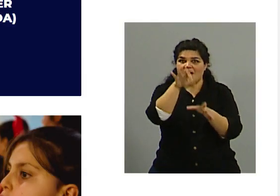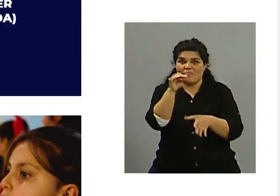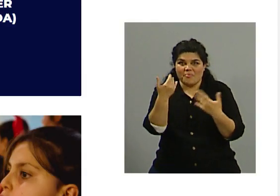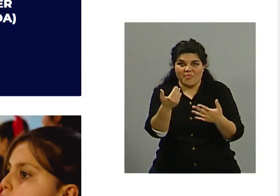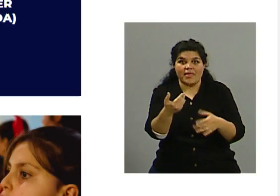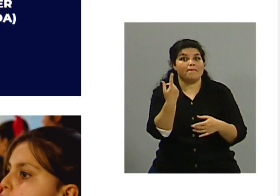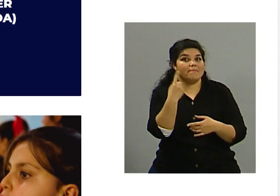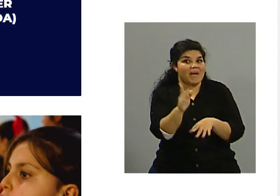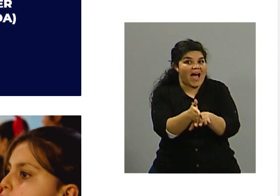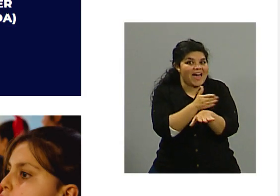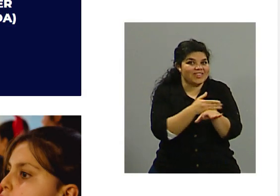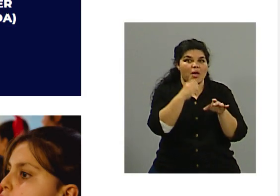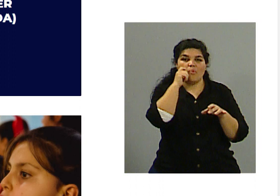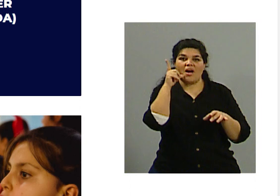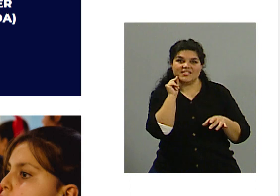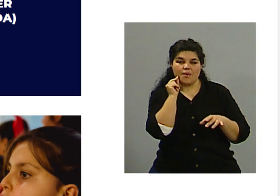mandar un WhatsApp al